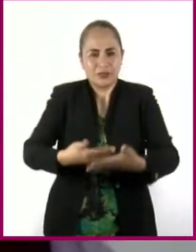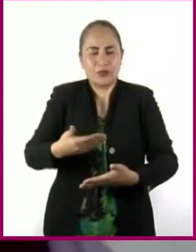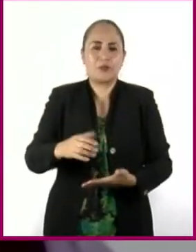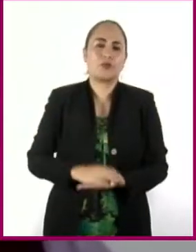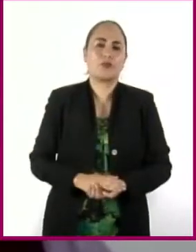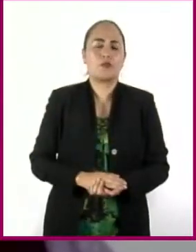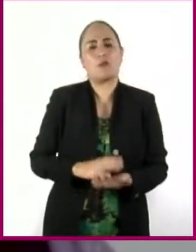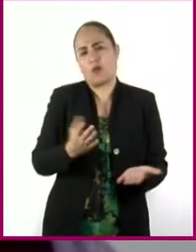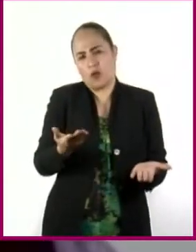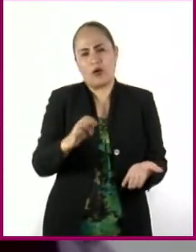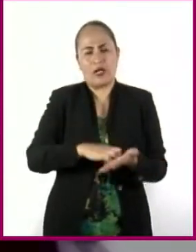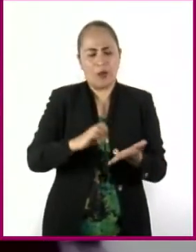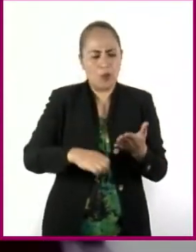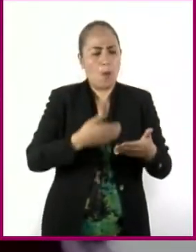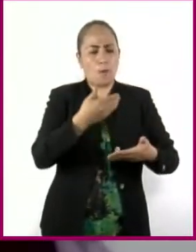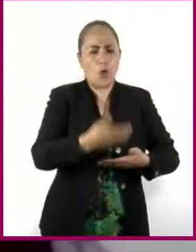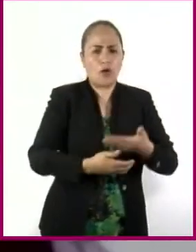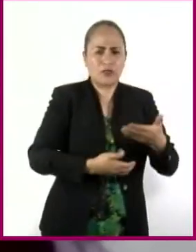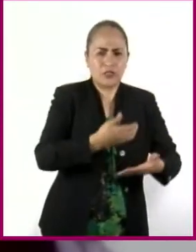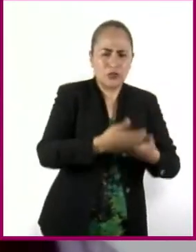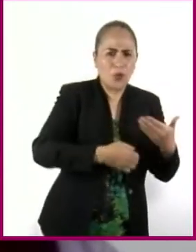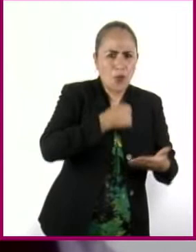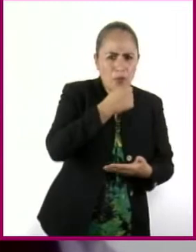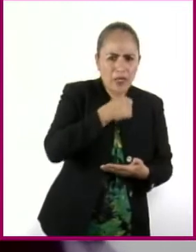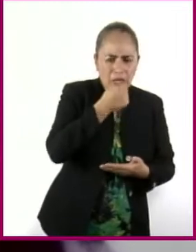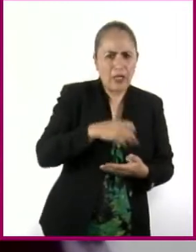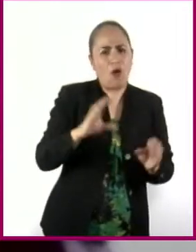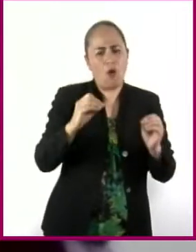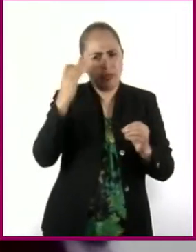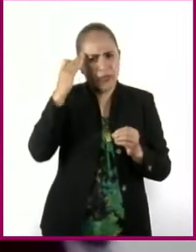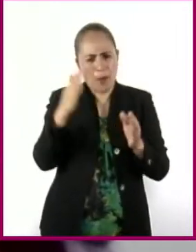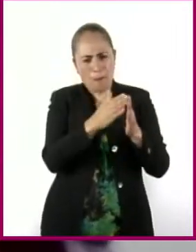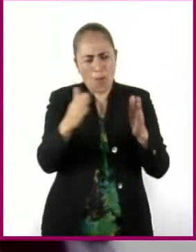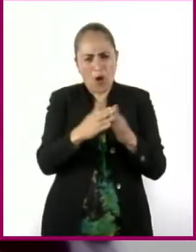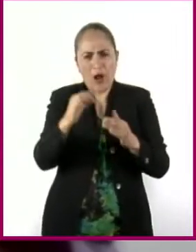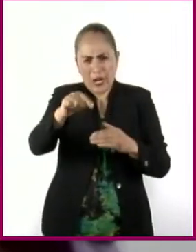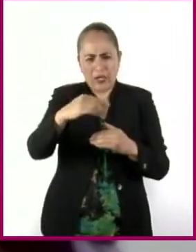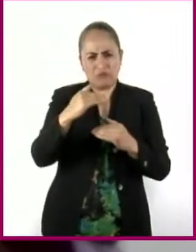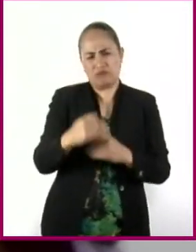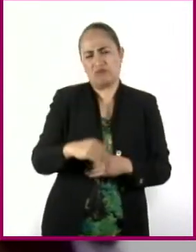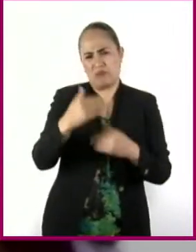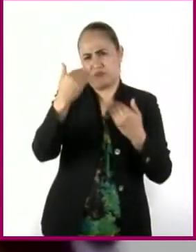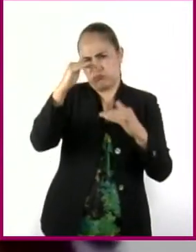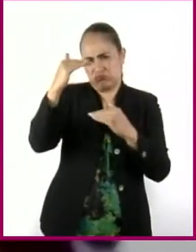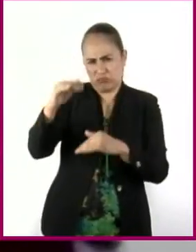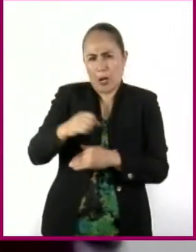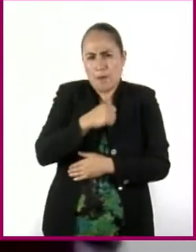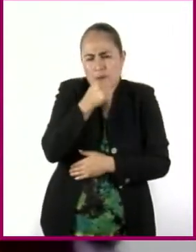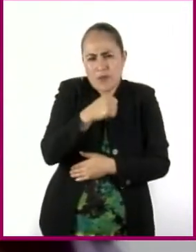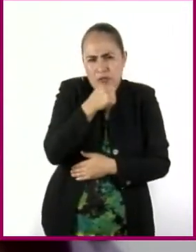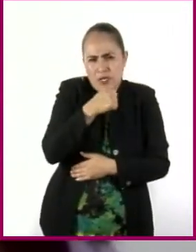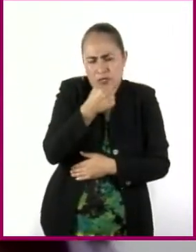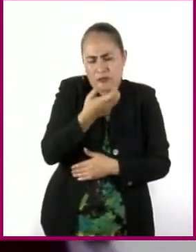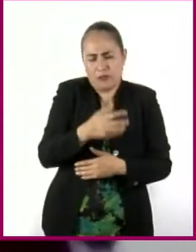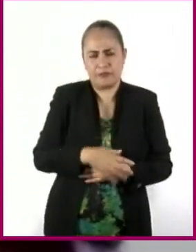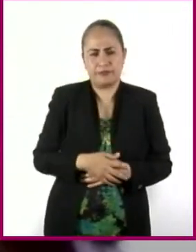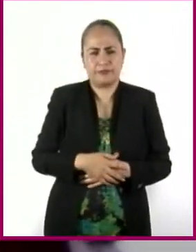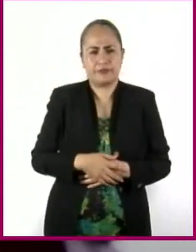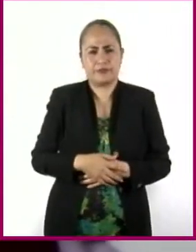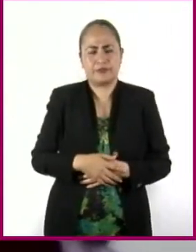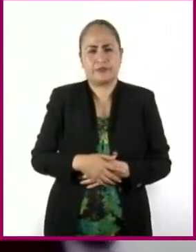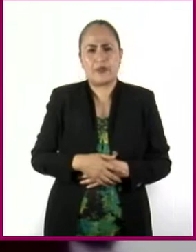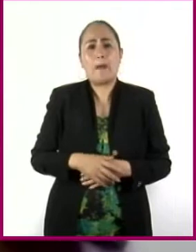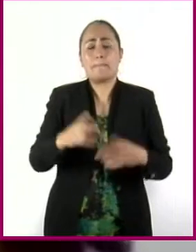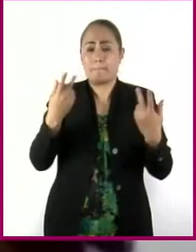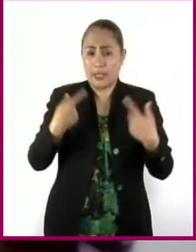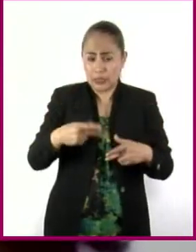proceso de envejecimiento y de la etapa de la vejez. Si bien podemos señalar a las